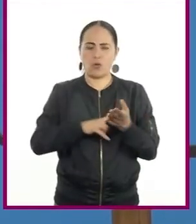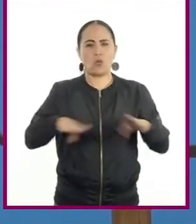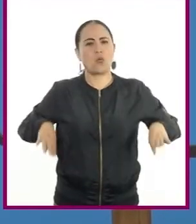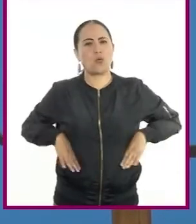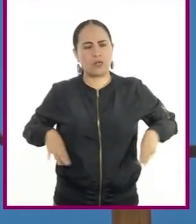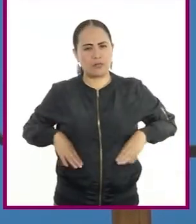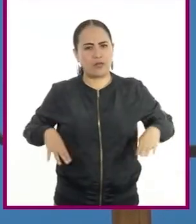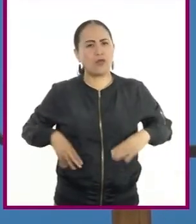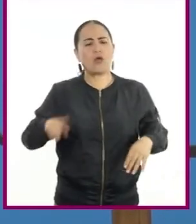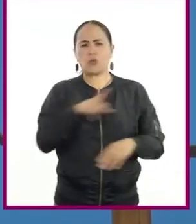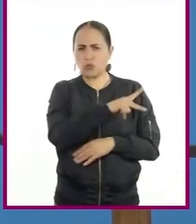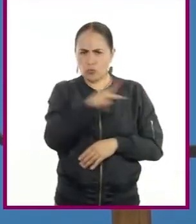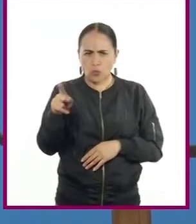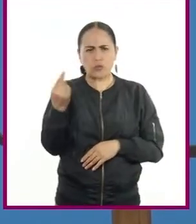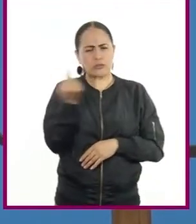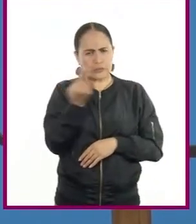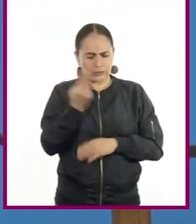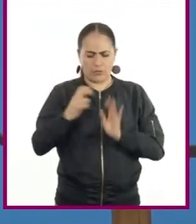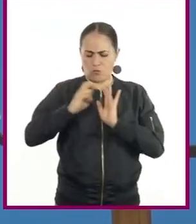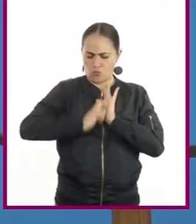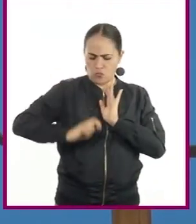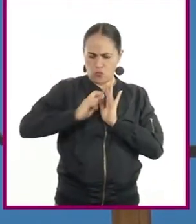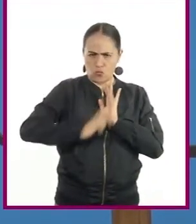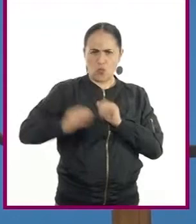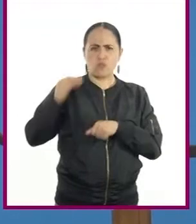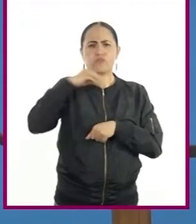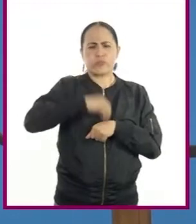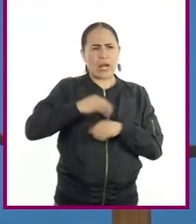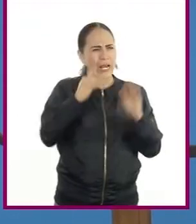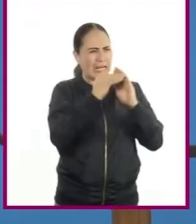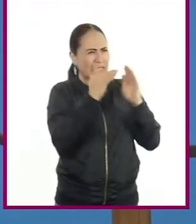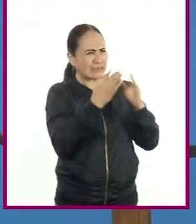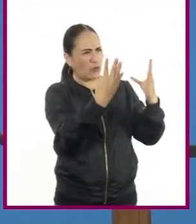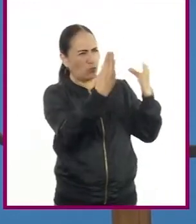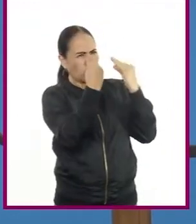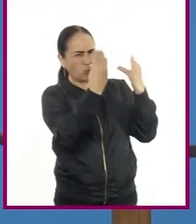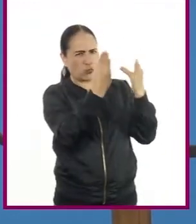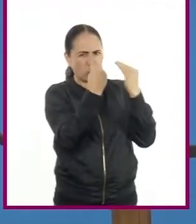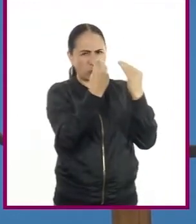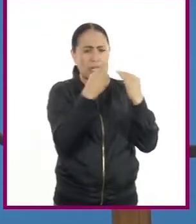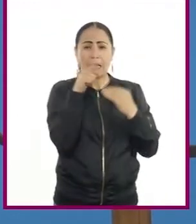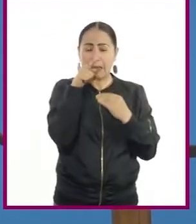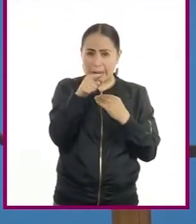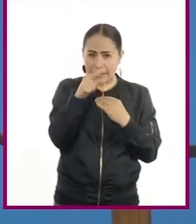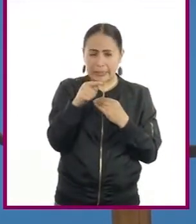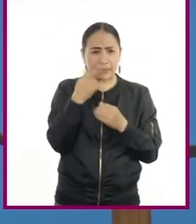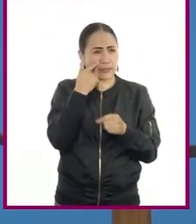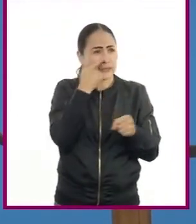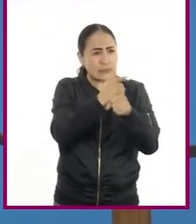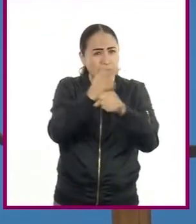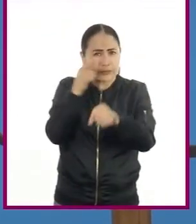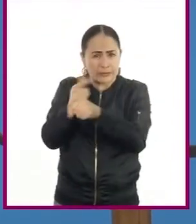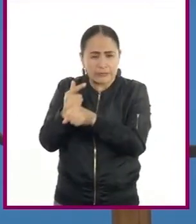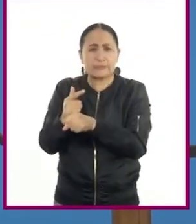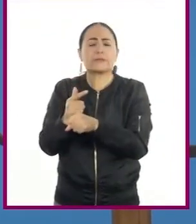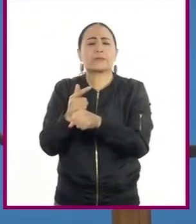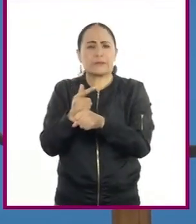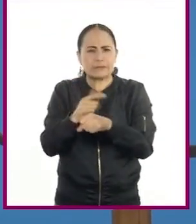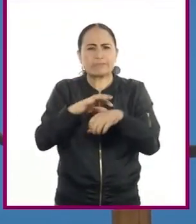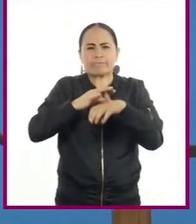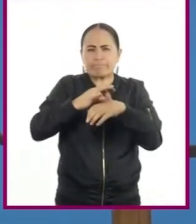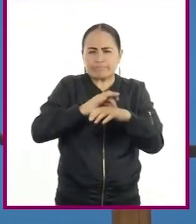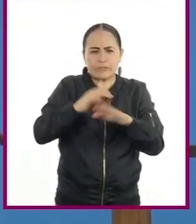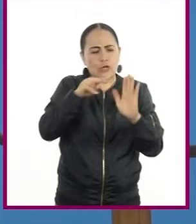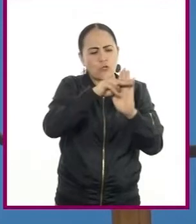todos debemos cultivar y que adquirimos desde casa, porque es ahí donde nos encontramos por primera vez con